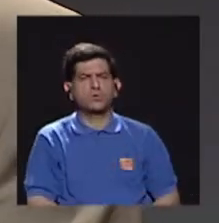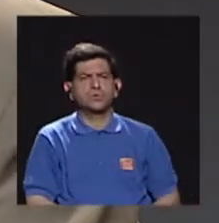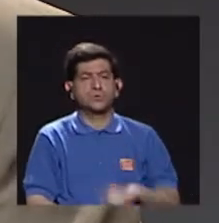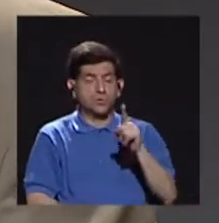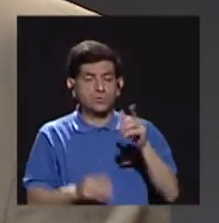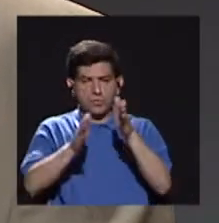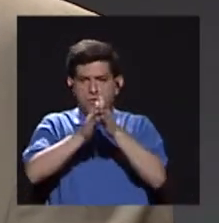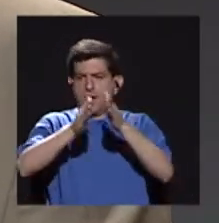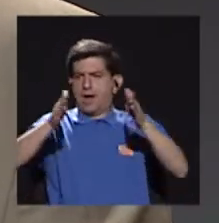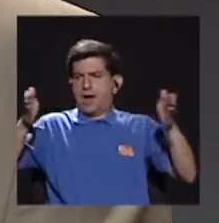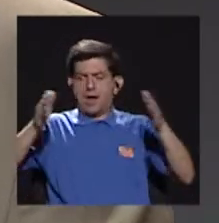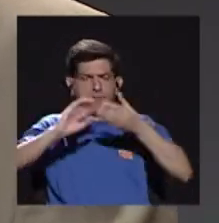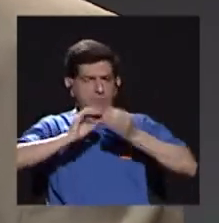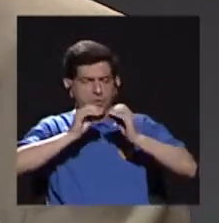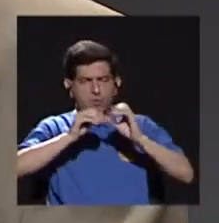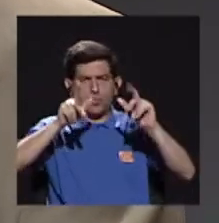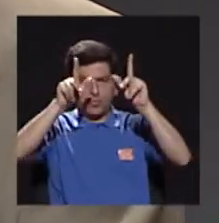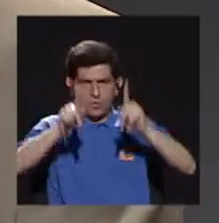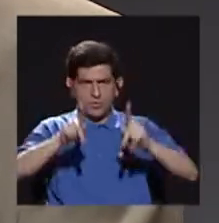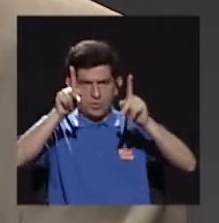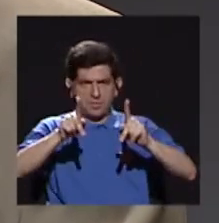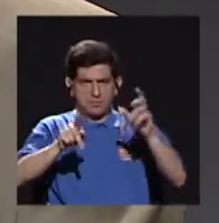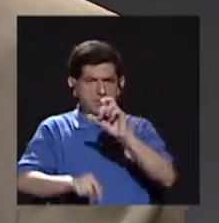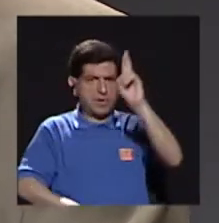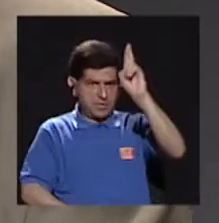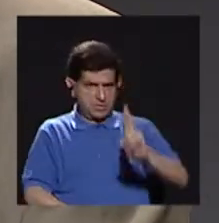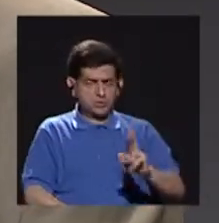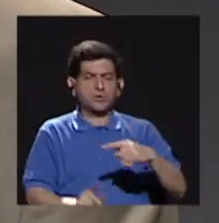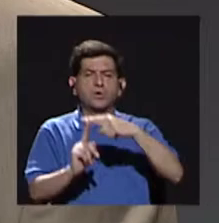espectro muy amplio de costarricenses desde